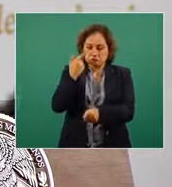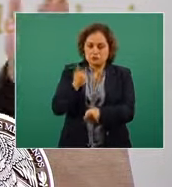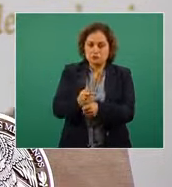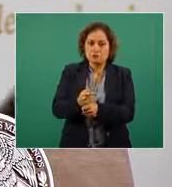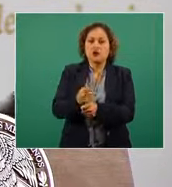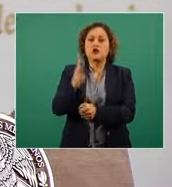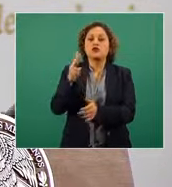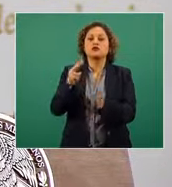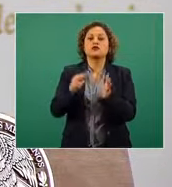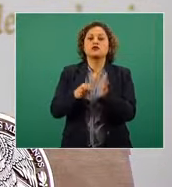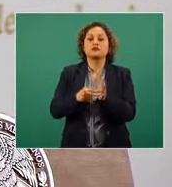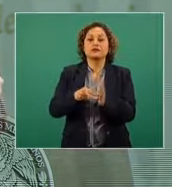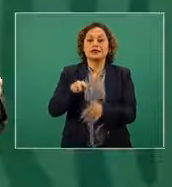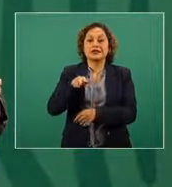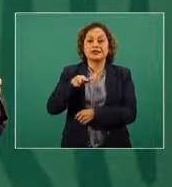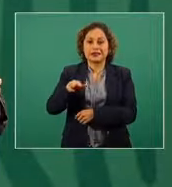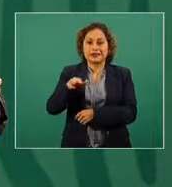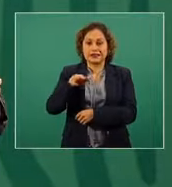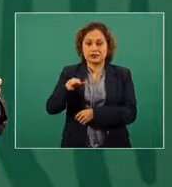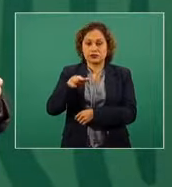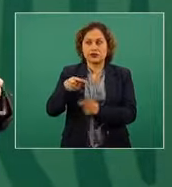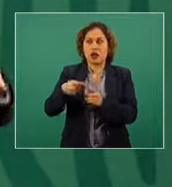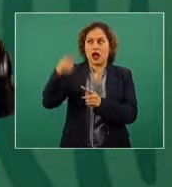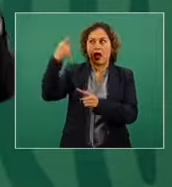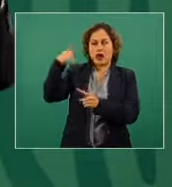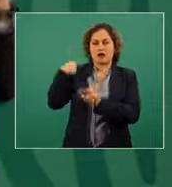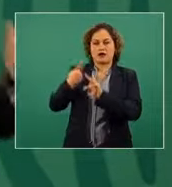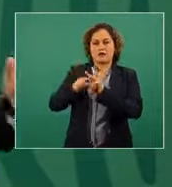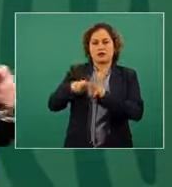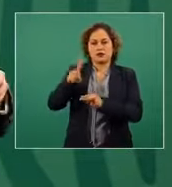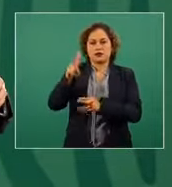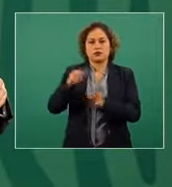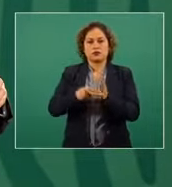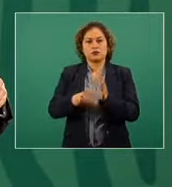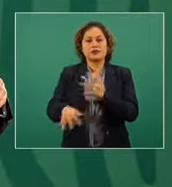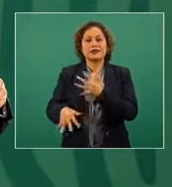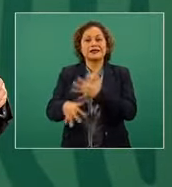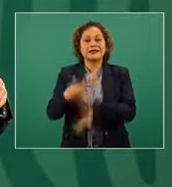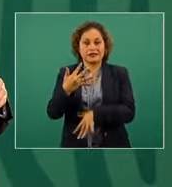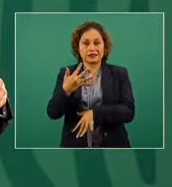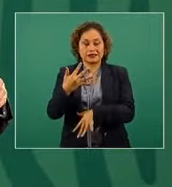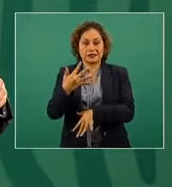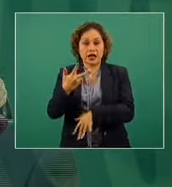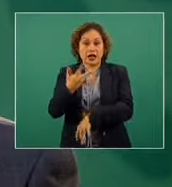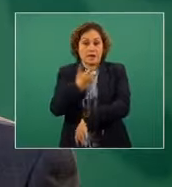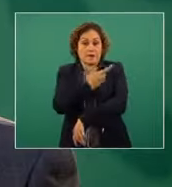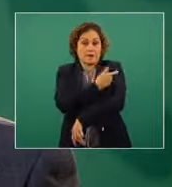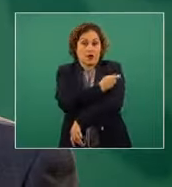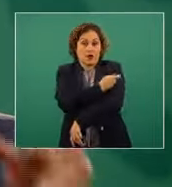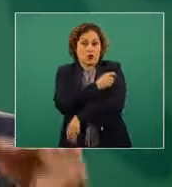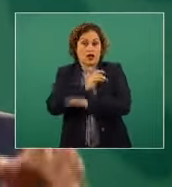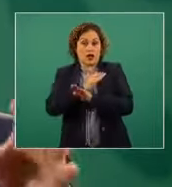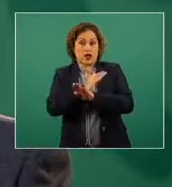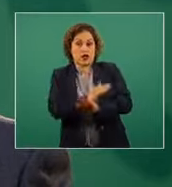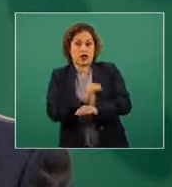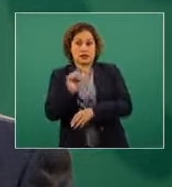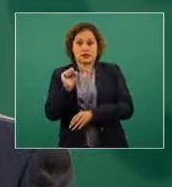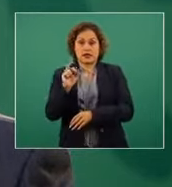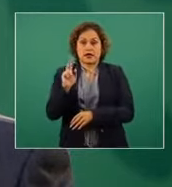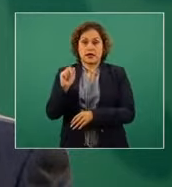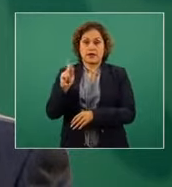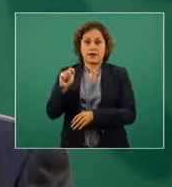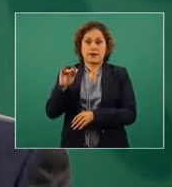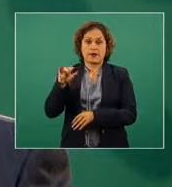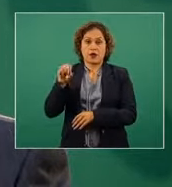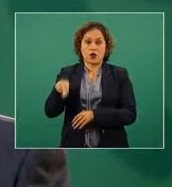2018, particularmente a partir de 2015, se cayó la cobertura vacunal contra el sarampión. Este